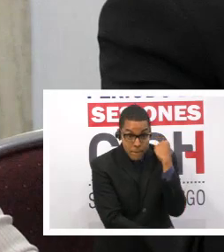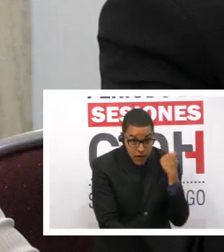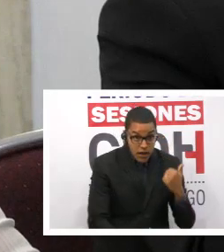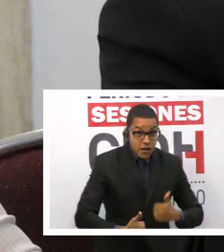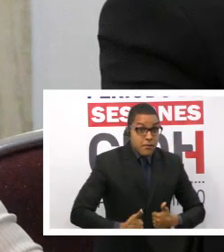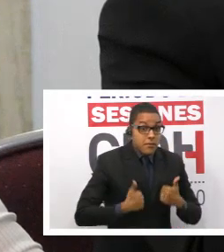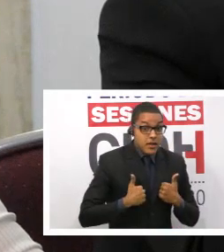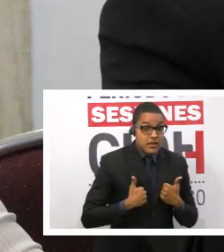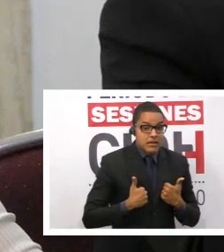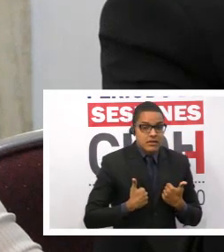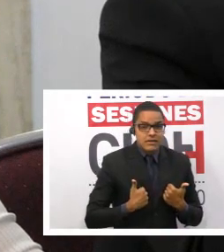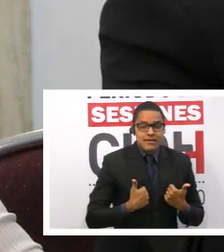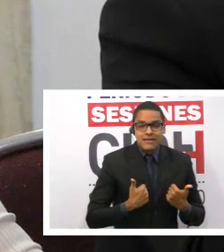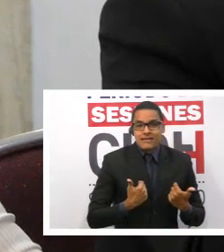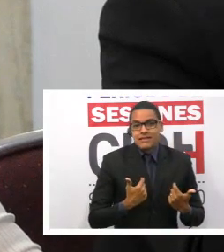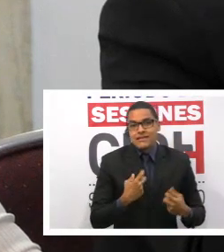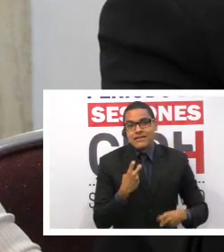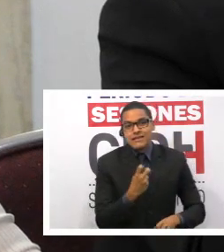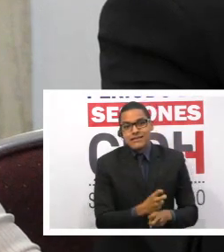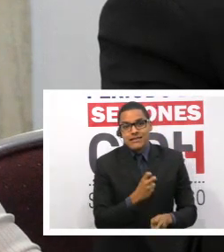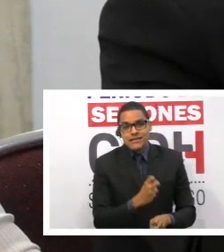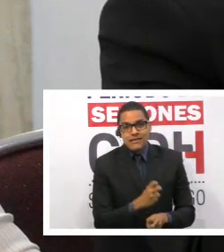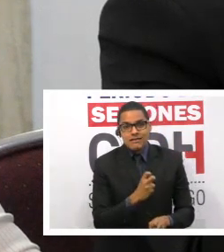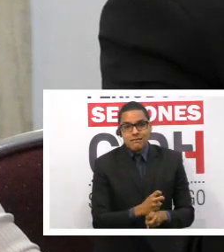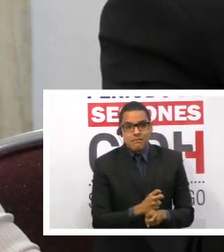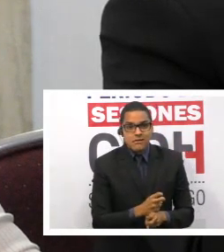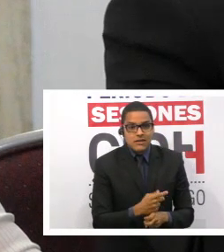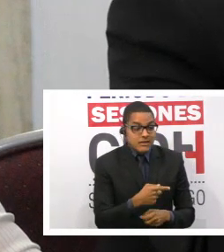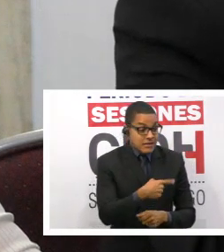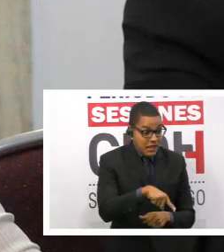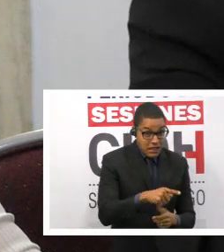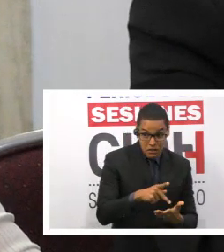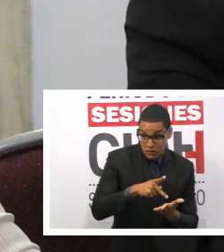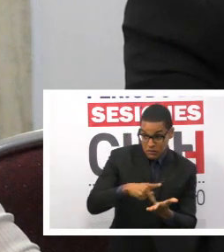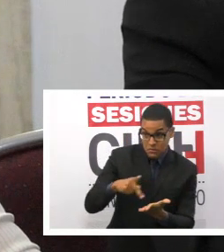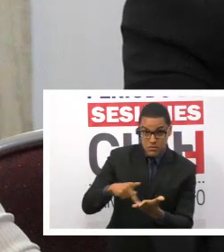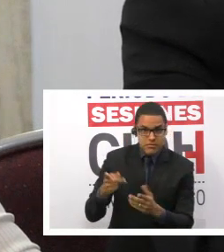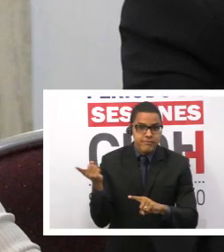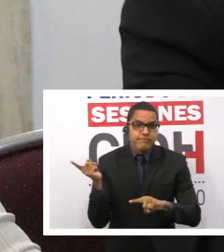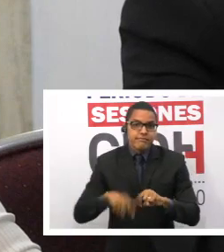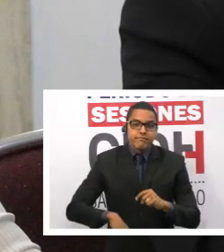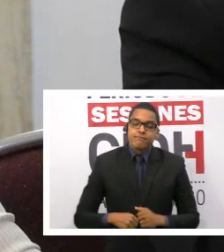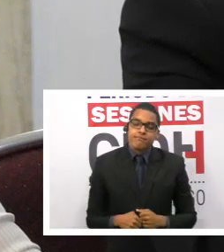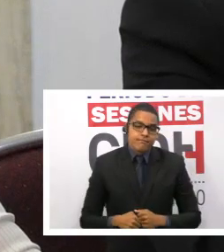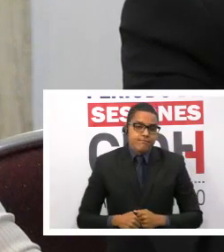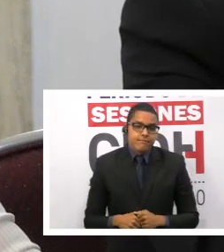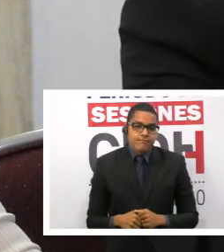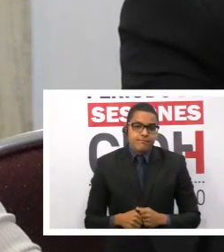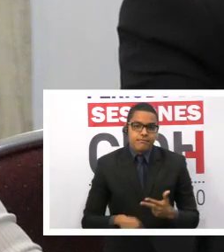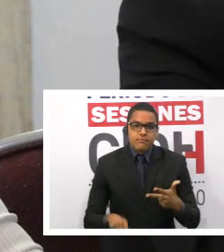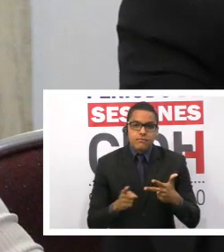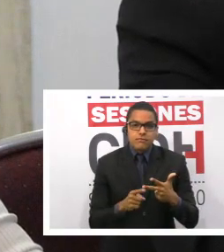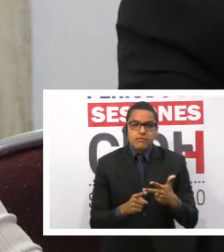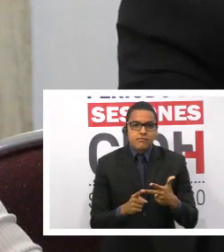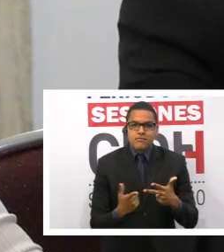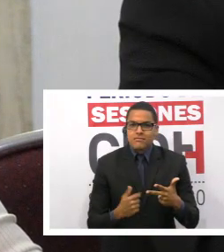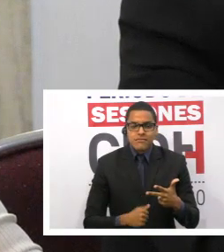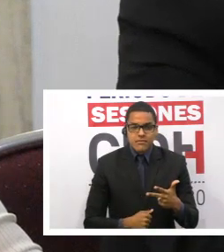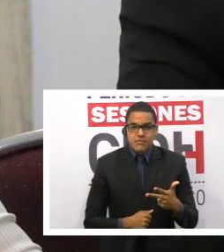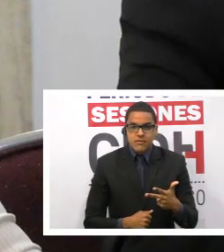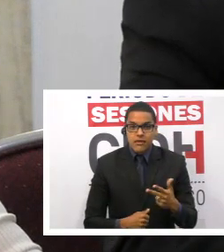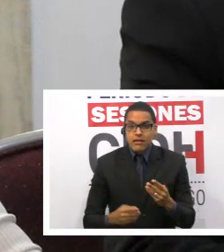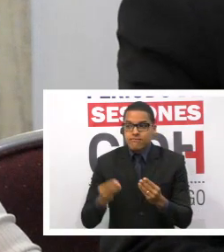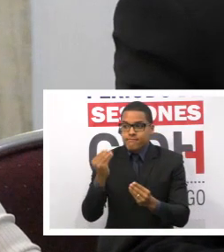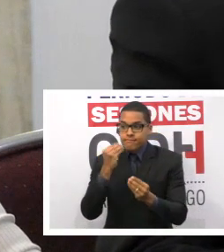privadas de este récord de 69 por ciento del estamento del programa de adquisición de alimentos con reducción